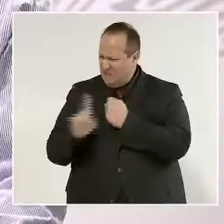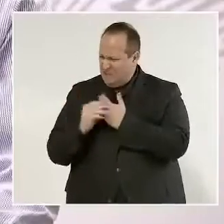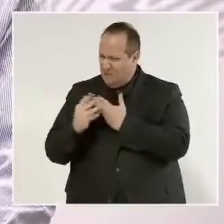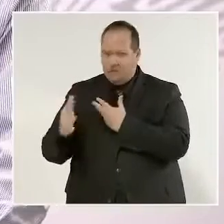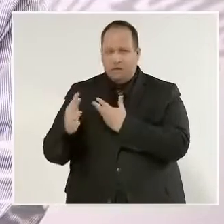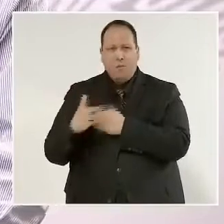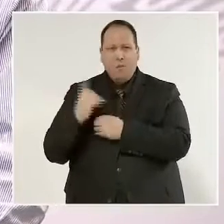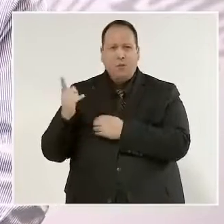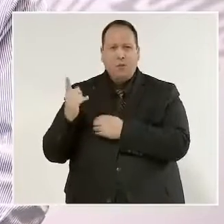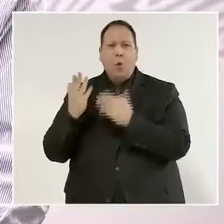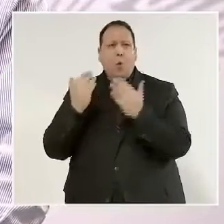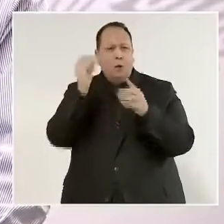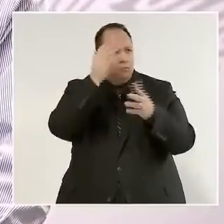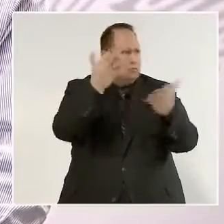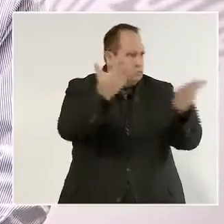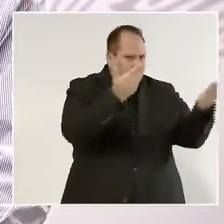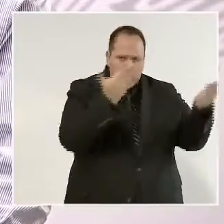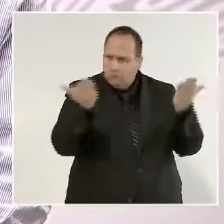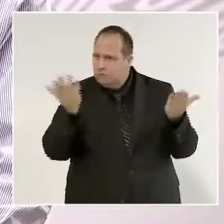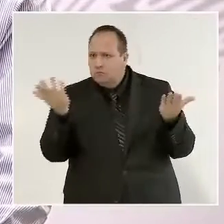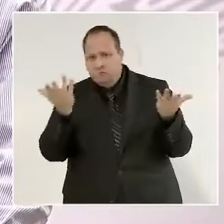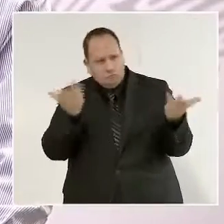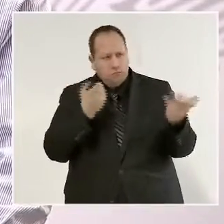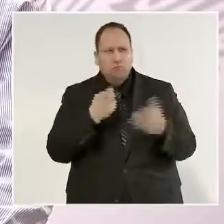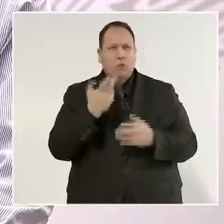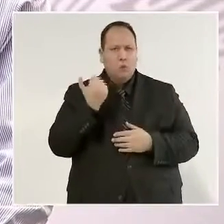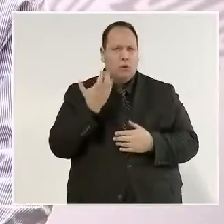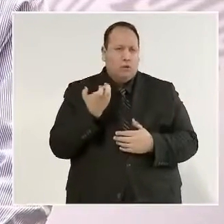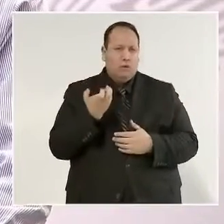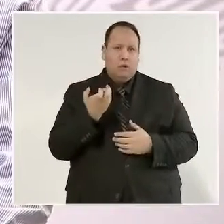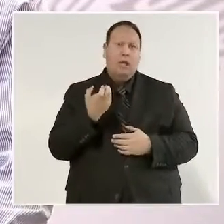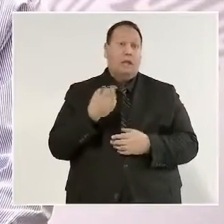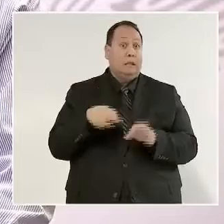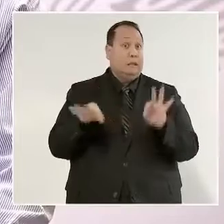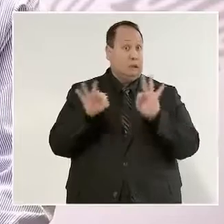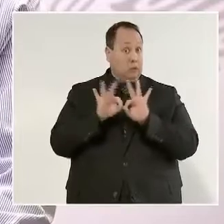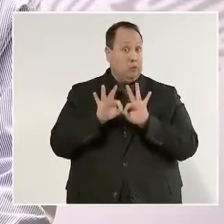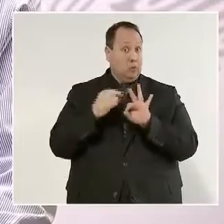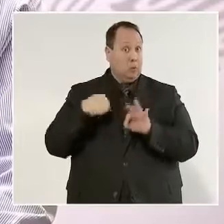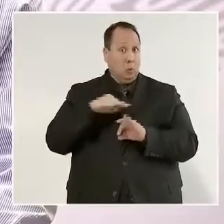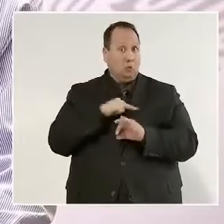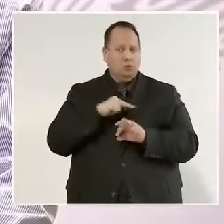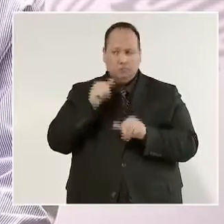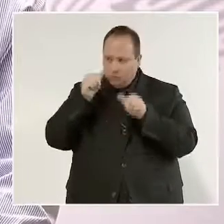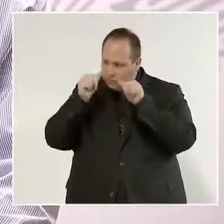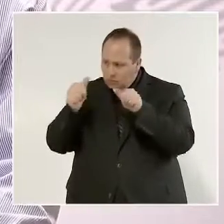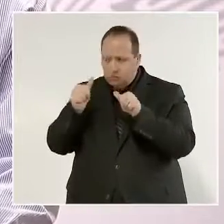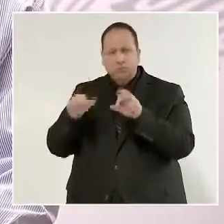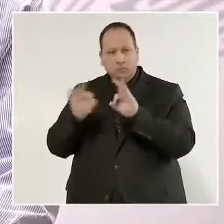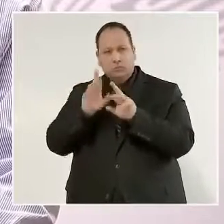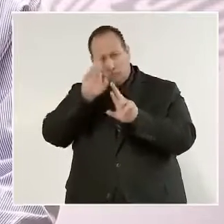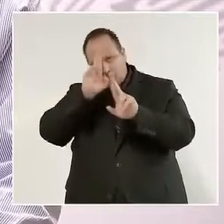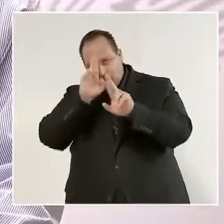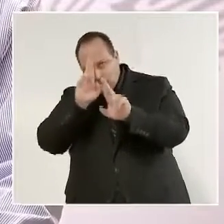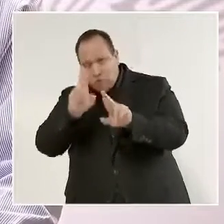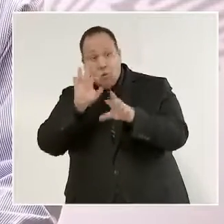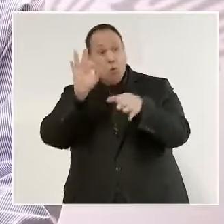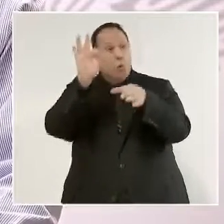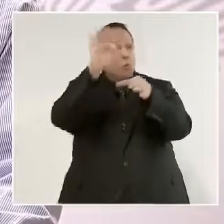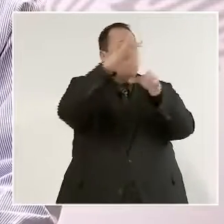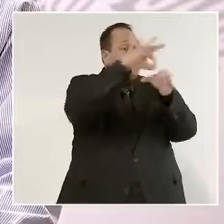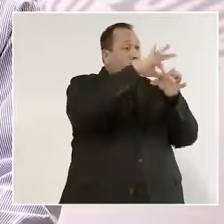Por la falta de democracia. Entonces, sí nos debe de importar mucho el que se respete el